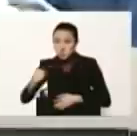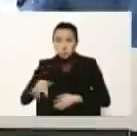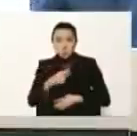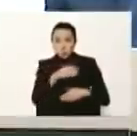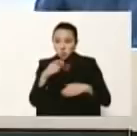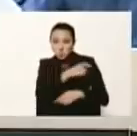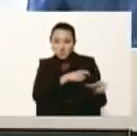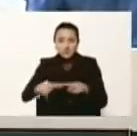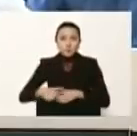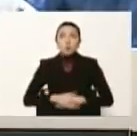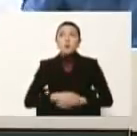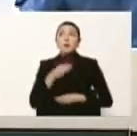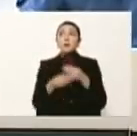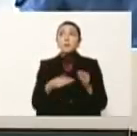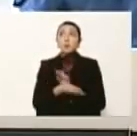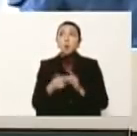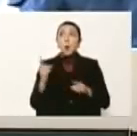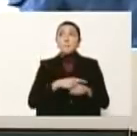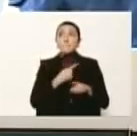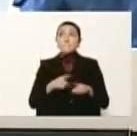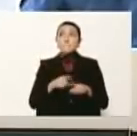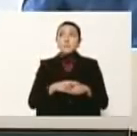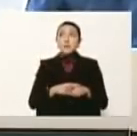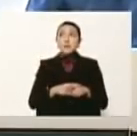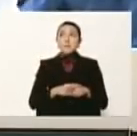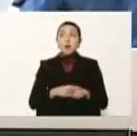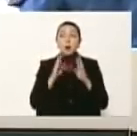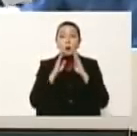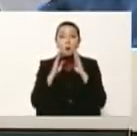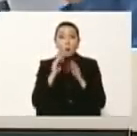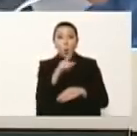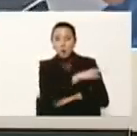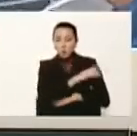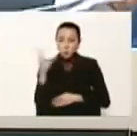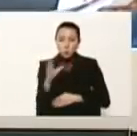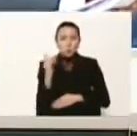Primo del consejero presidencial de Iván Duque.